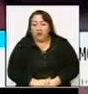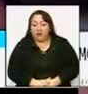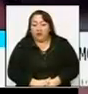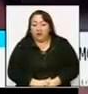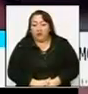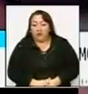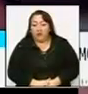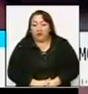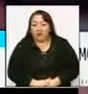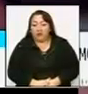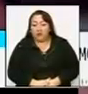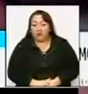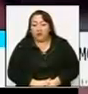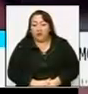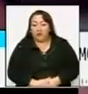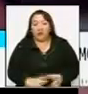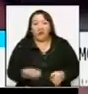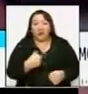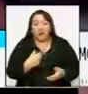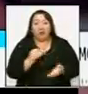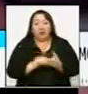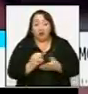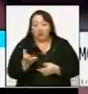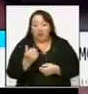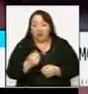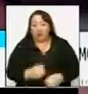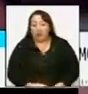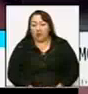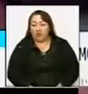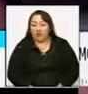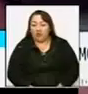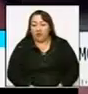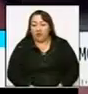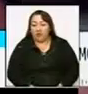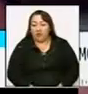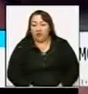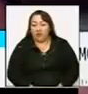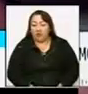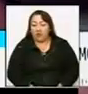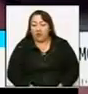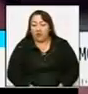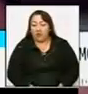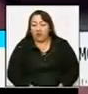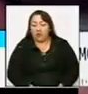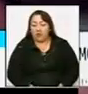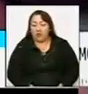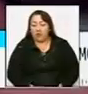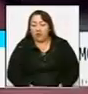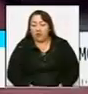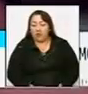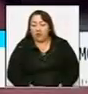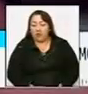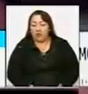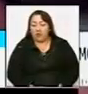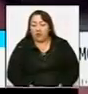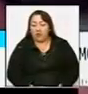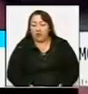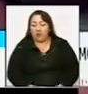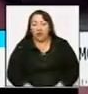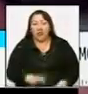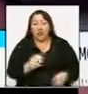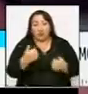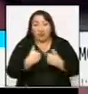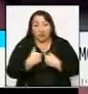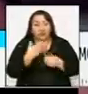y me ha pasado a mí, que encima me lo han cobrado, he tenido que ir con notario, es verdad, se portaron muy mal. Entonces, ¿qué haces